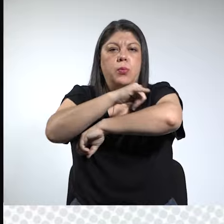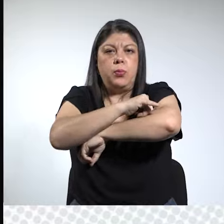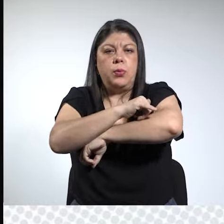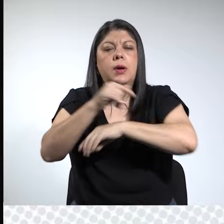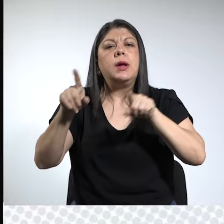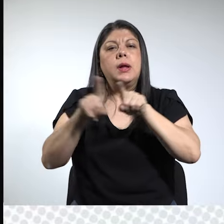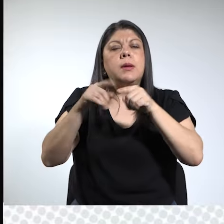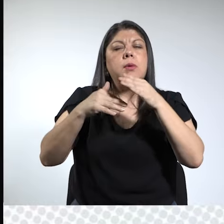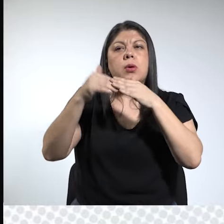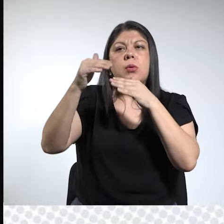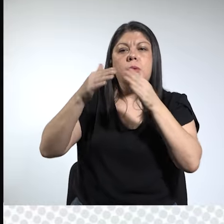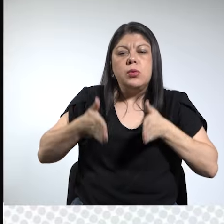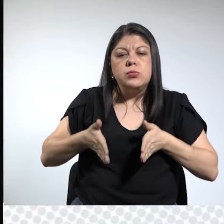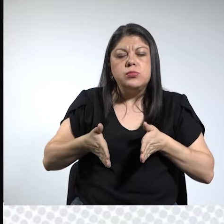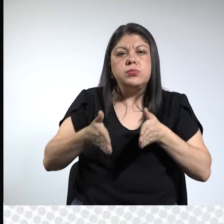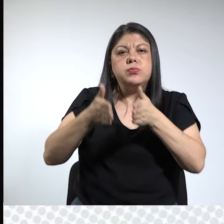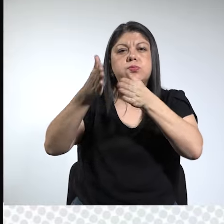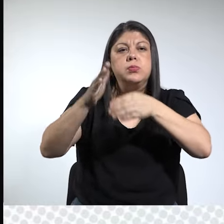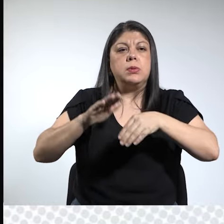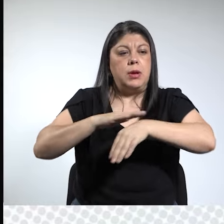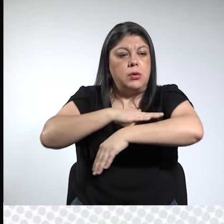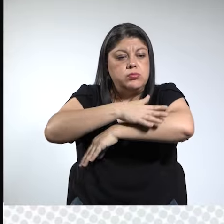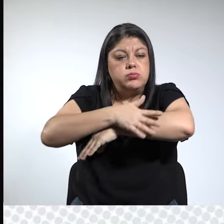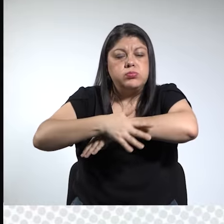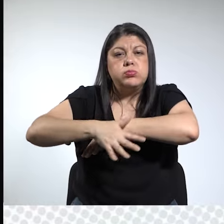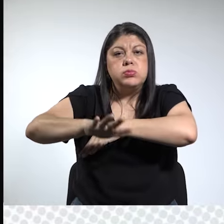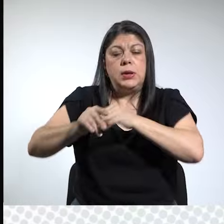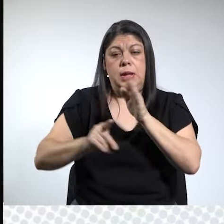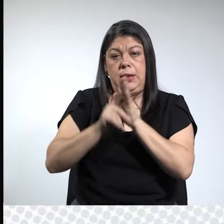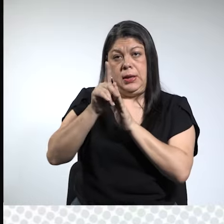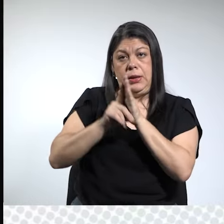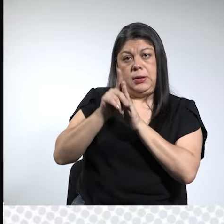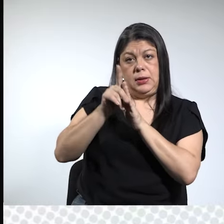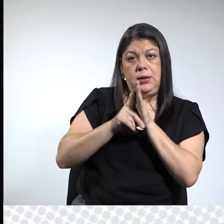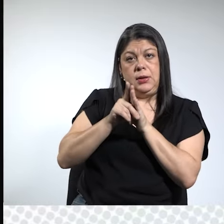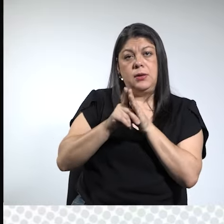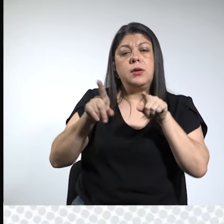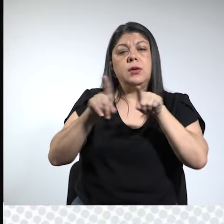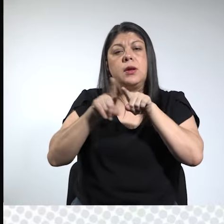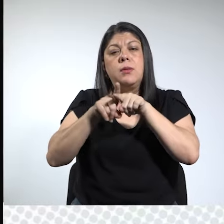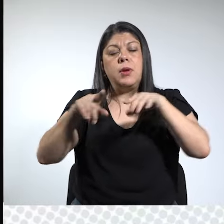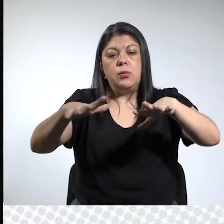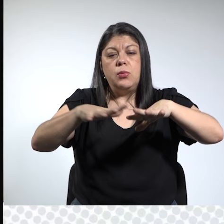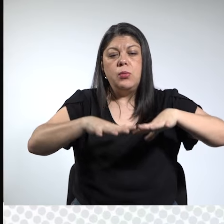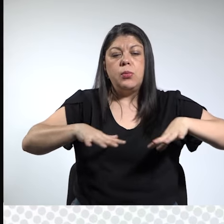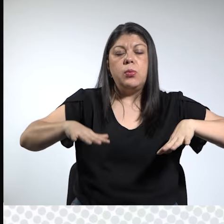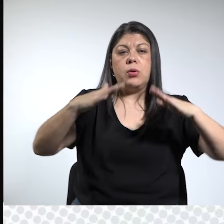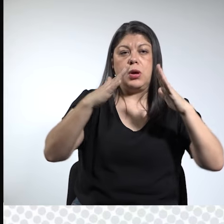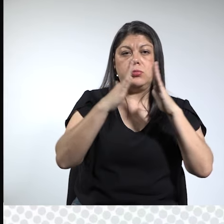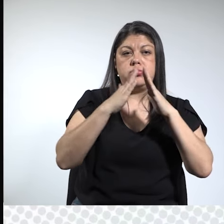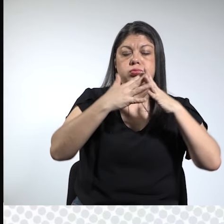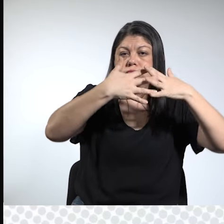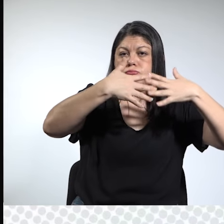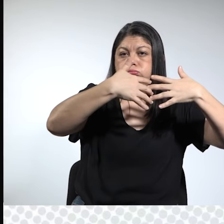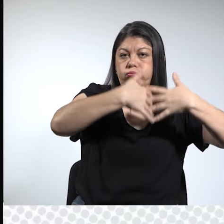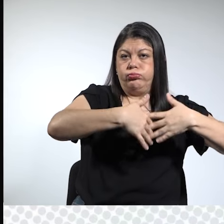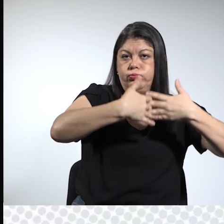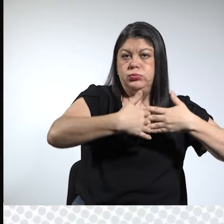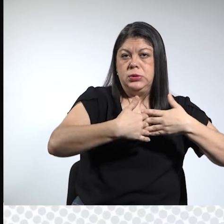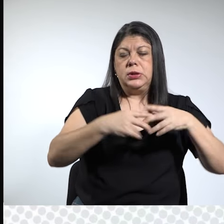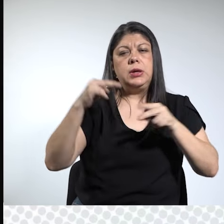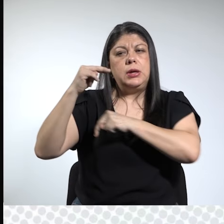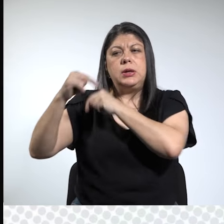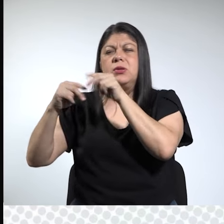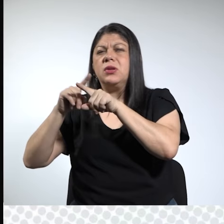la instrumentalización de los sectores costeros para desarrollo inmobiliario y las zonas francas en ese sector, usted tiene una historia